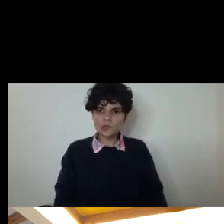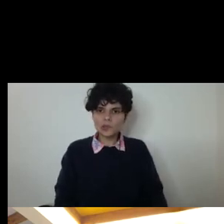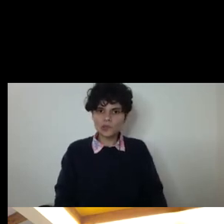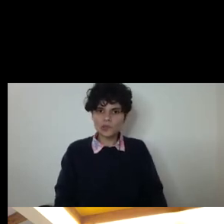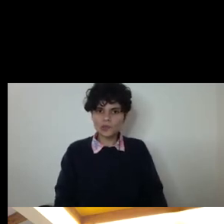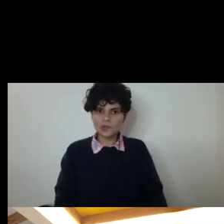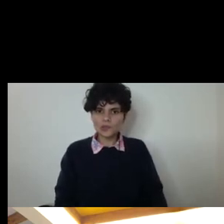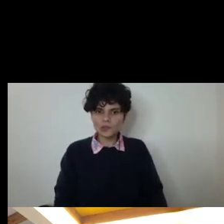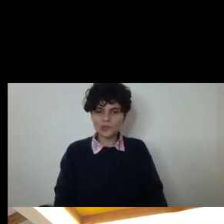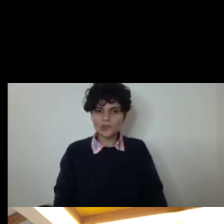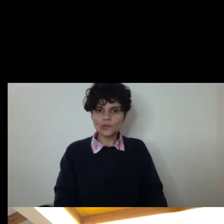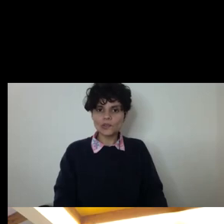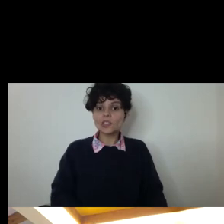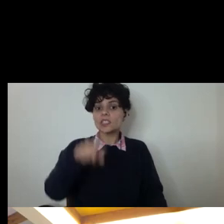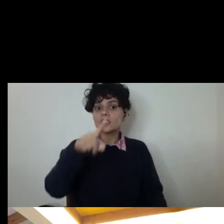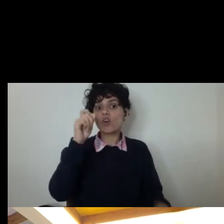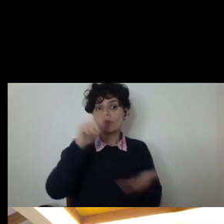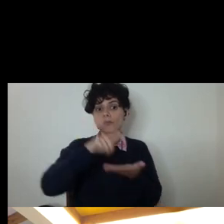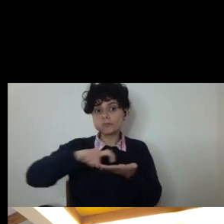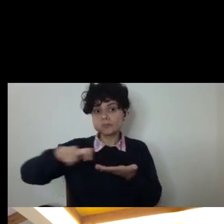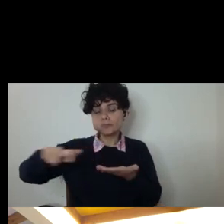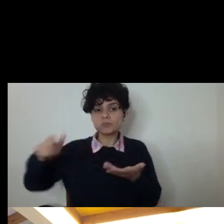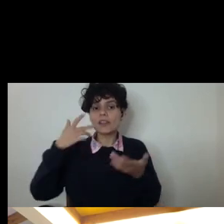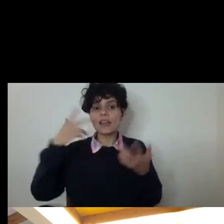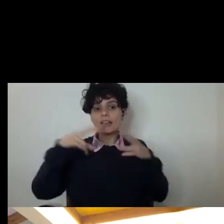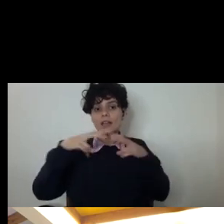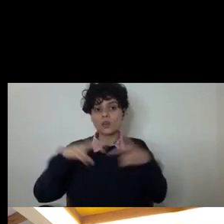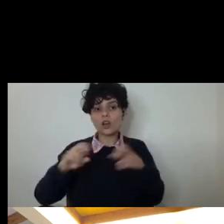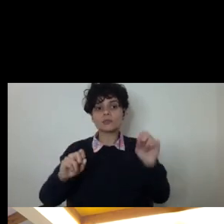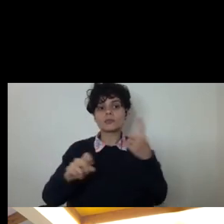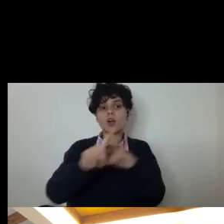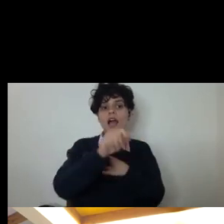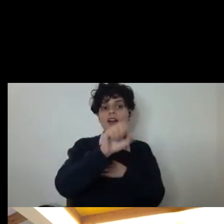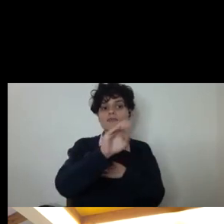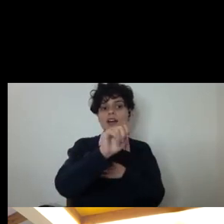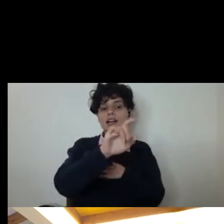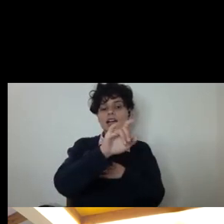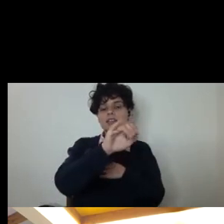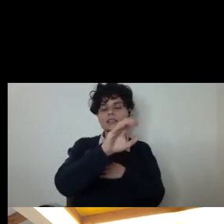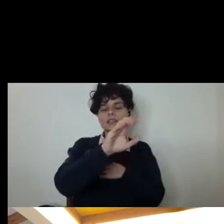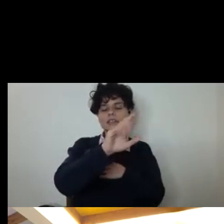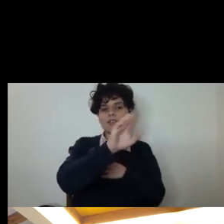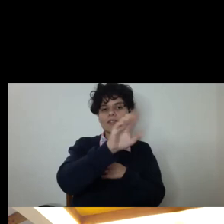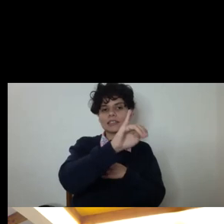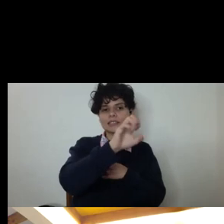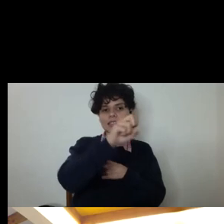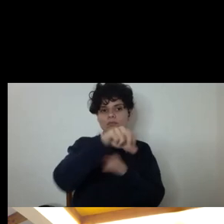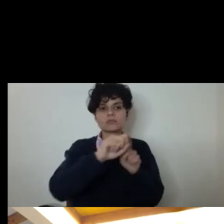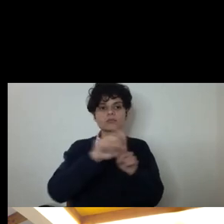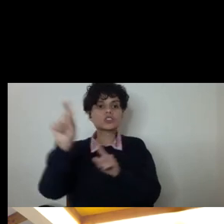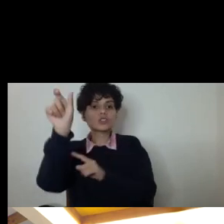Aquí les muestro los registros de varias neuronas en respuesta a gabacina. Esta es la situación control y ustedes ven cómo